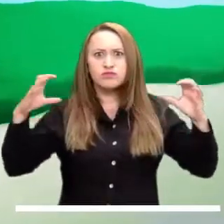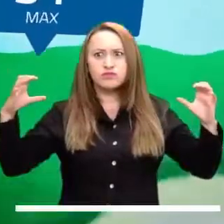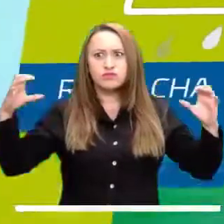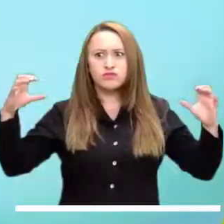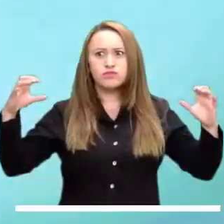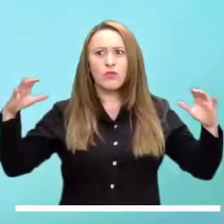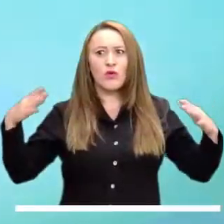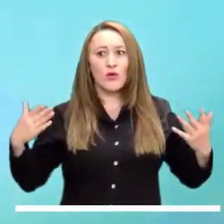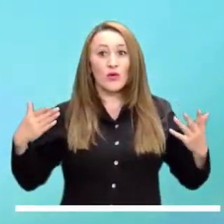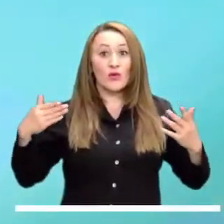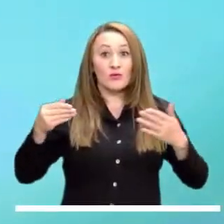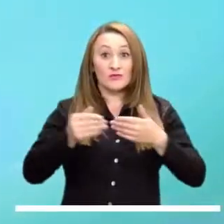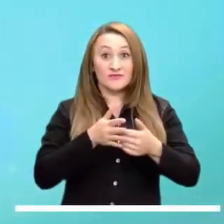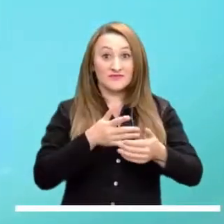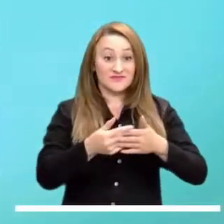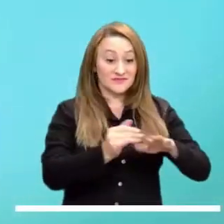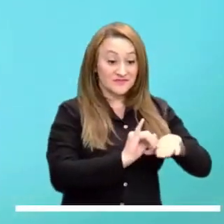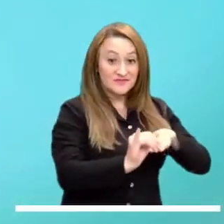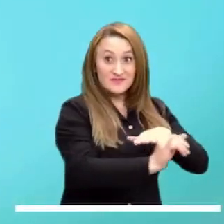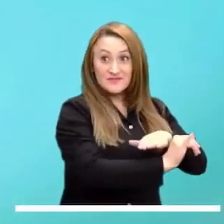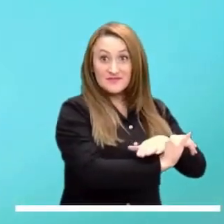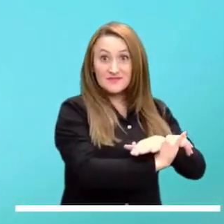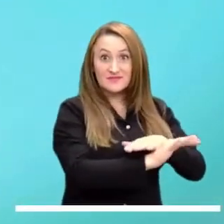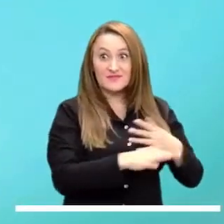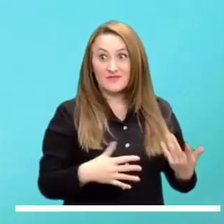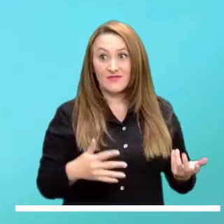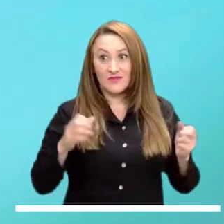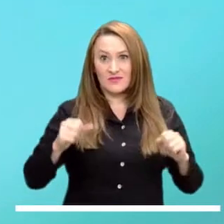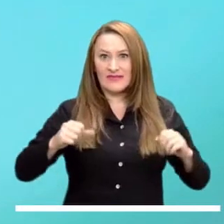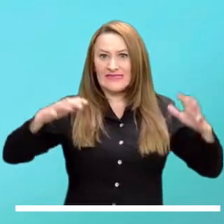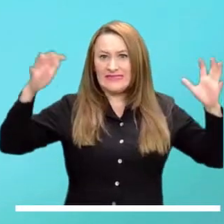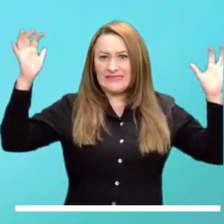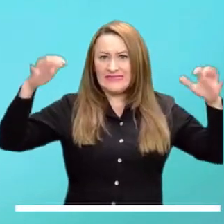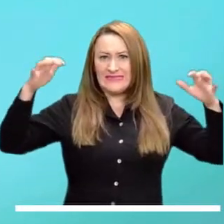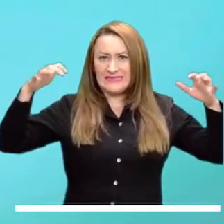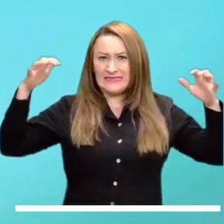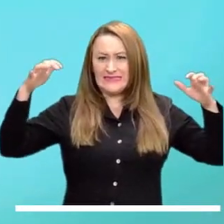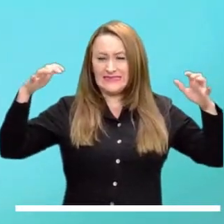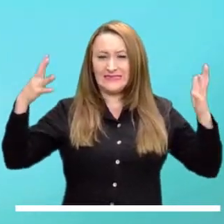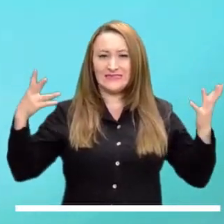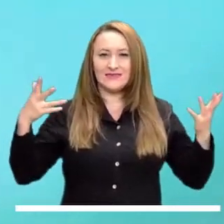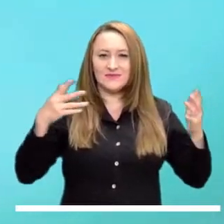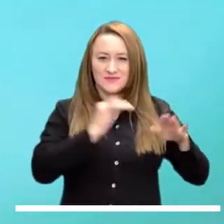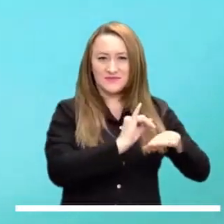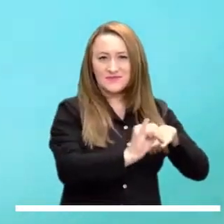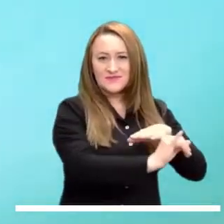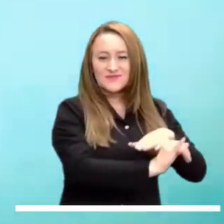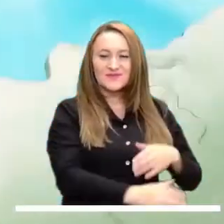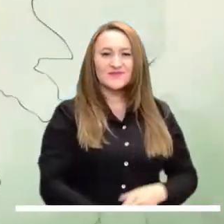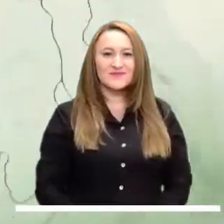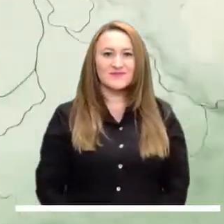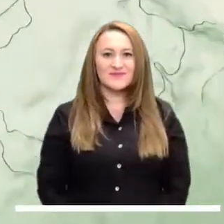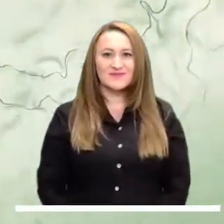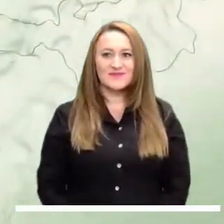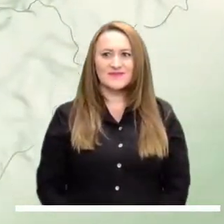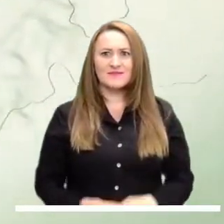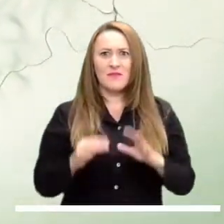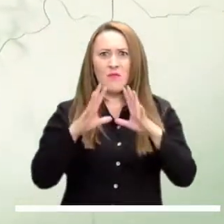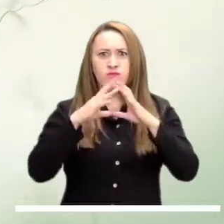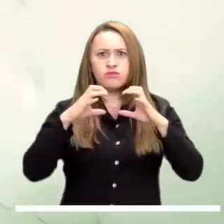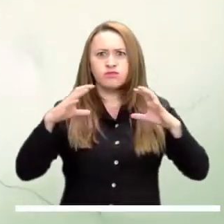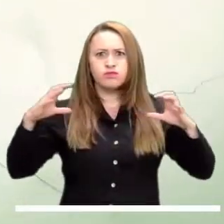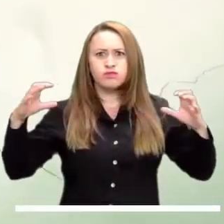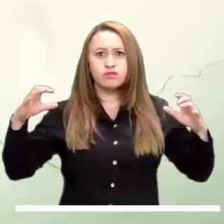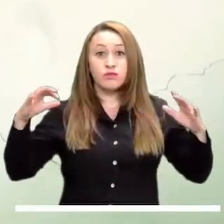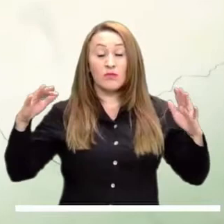Santa Marta. La nubosidad variable prevista en el archipiélago de San Andrés y Providencia podría activar algunas